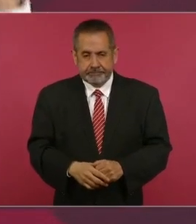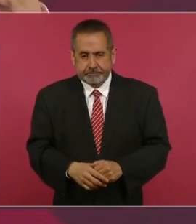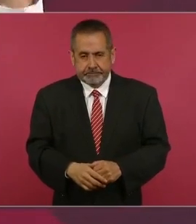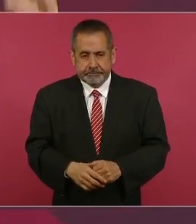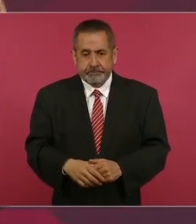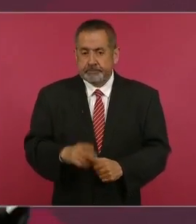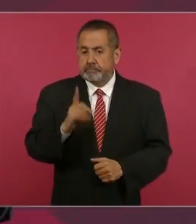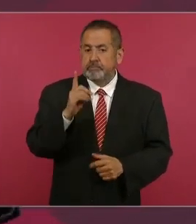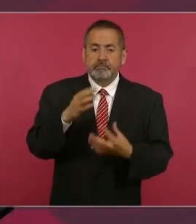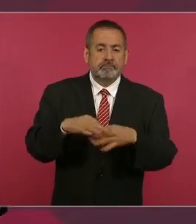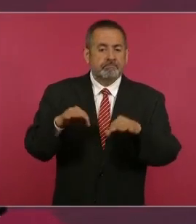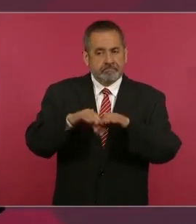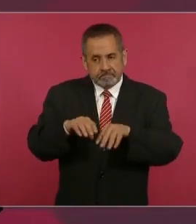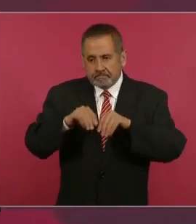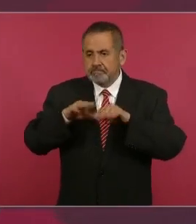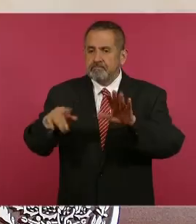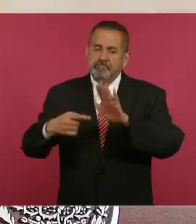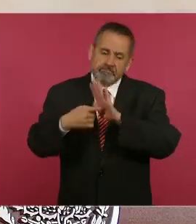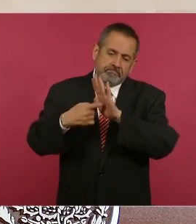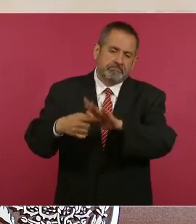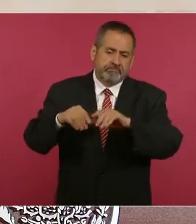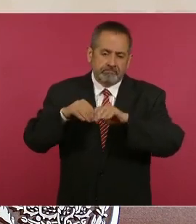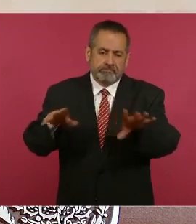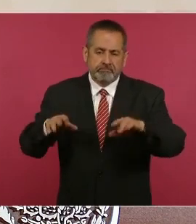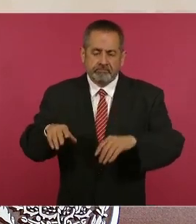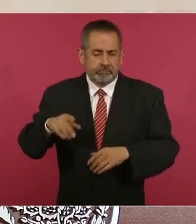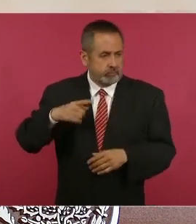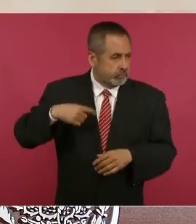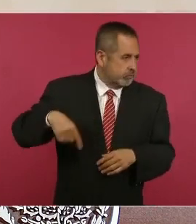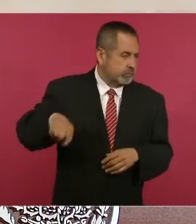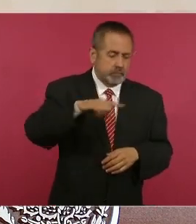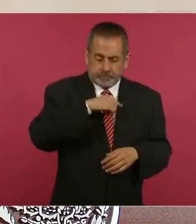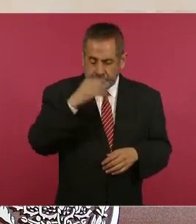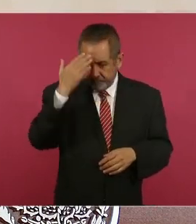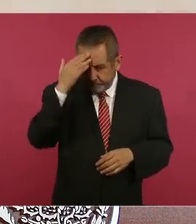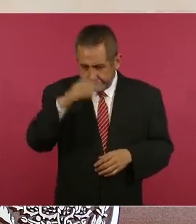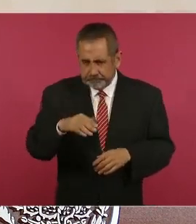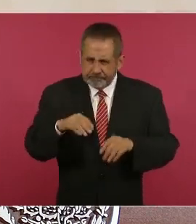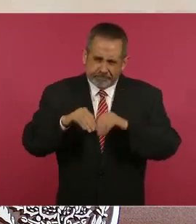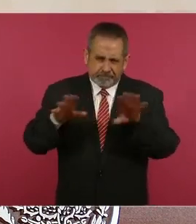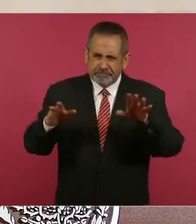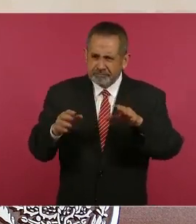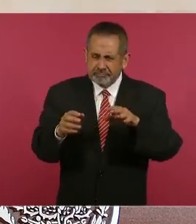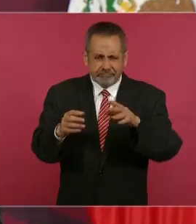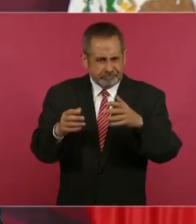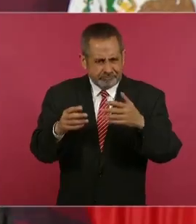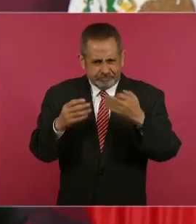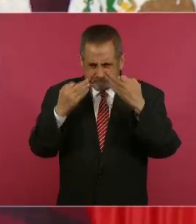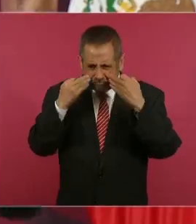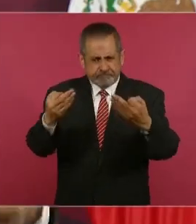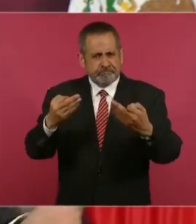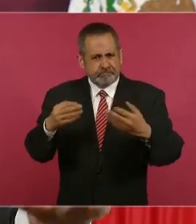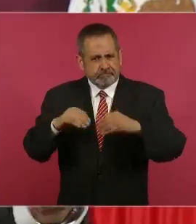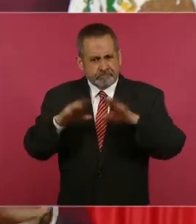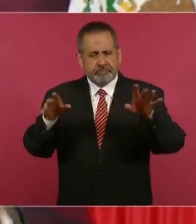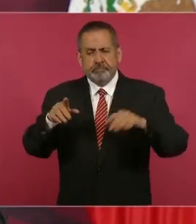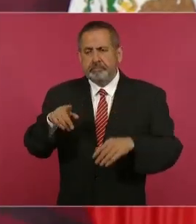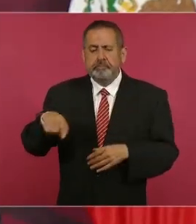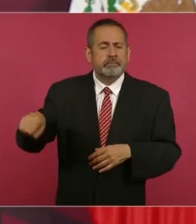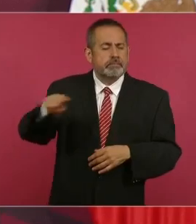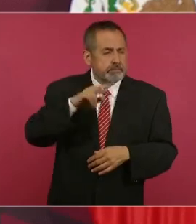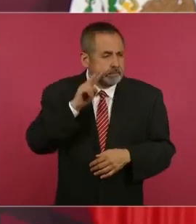pero es muy importante que todo esto se ventile, eso va a ayudar